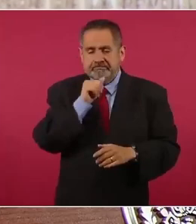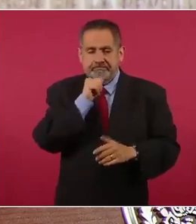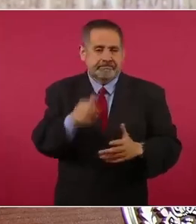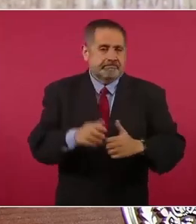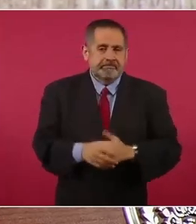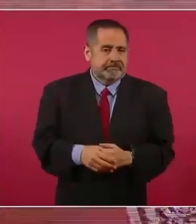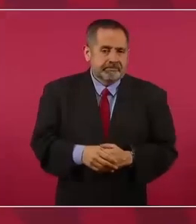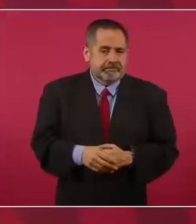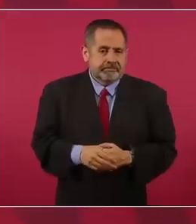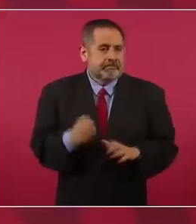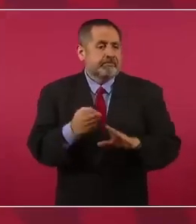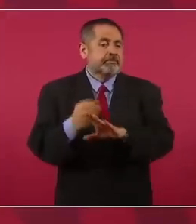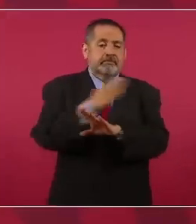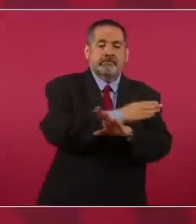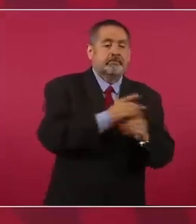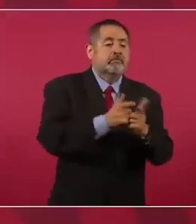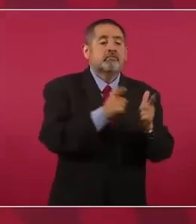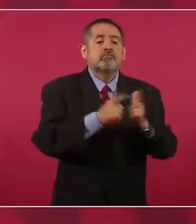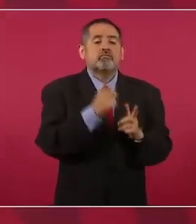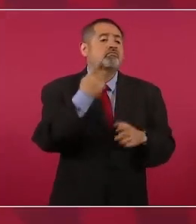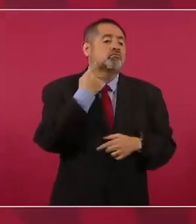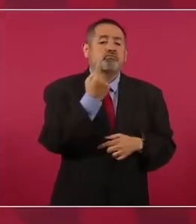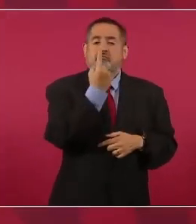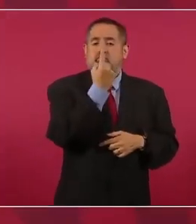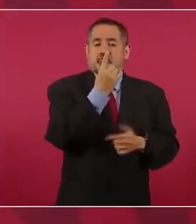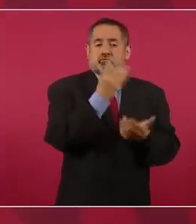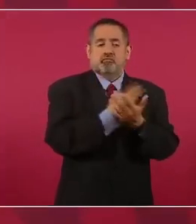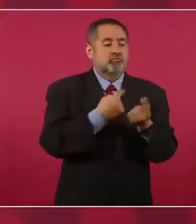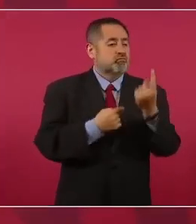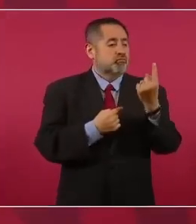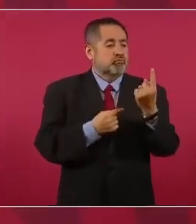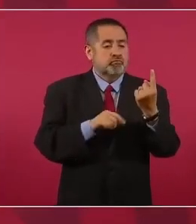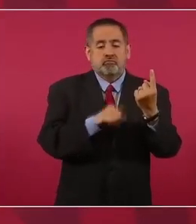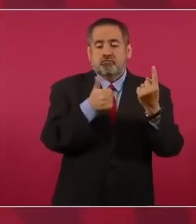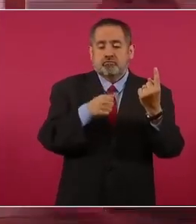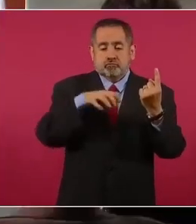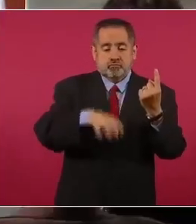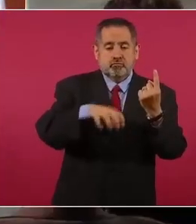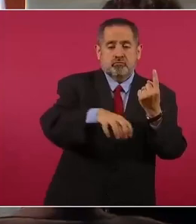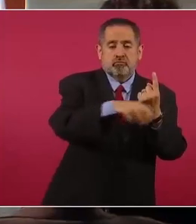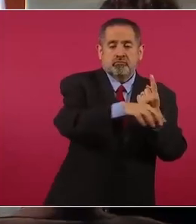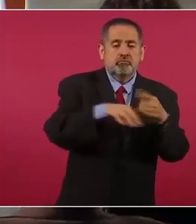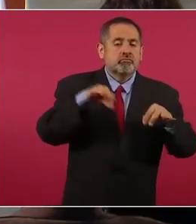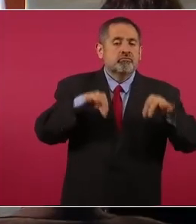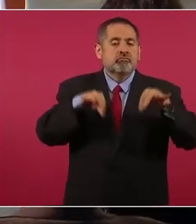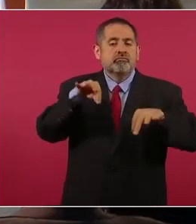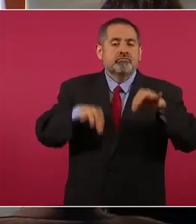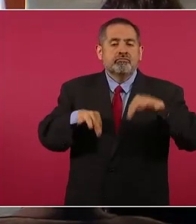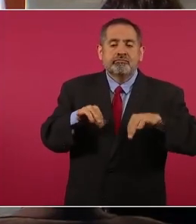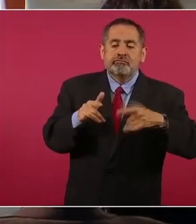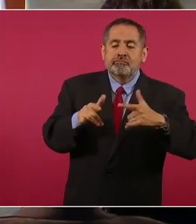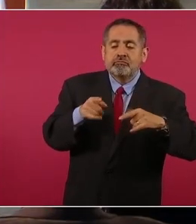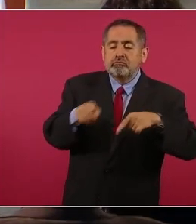Antes, cuando el partido único, existían los partidos paleros.